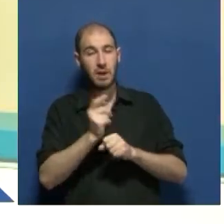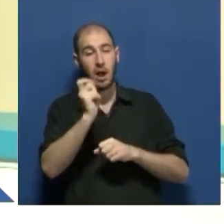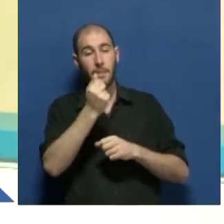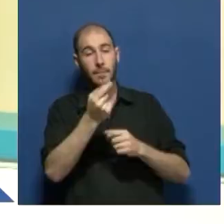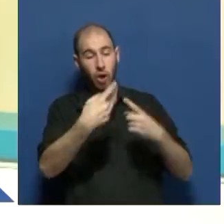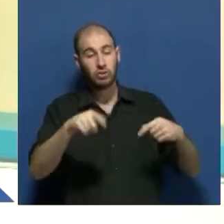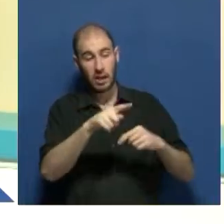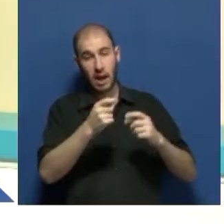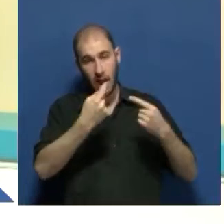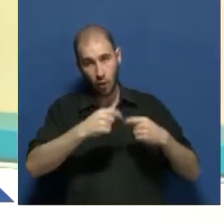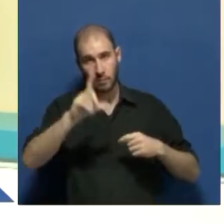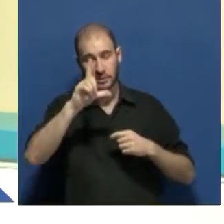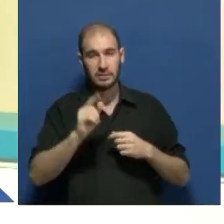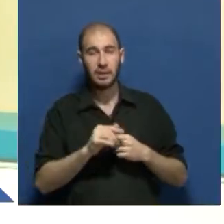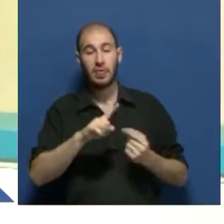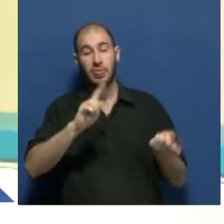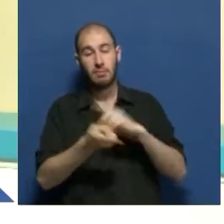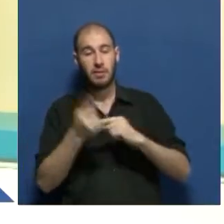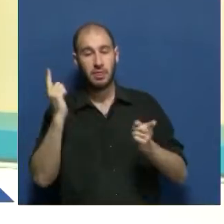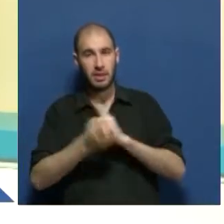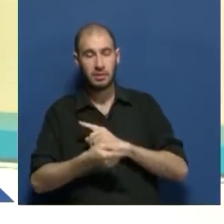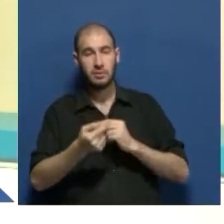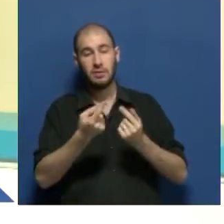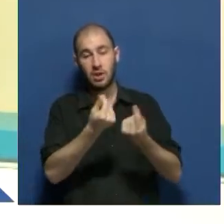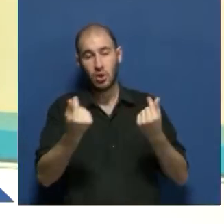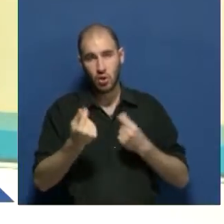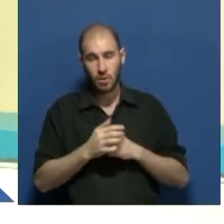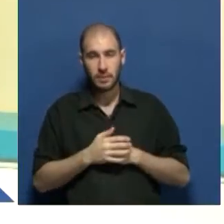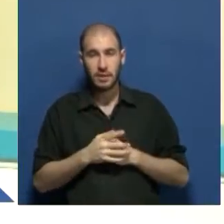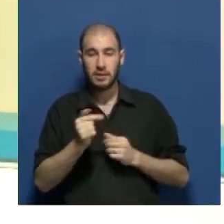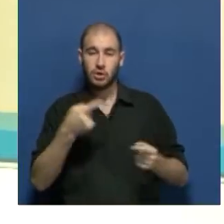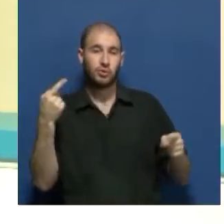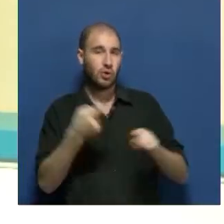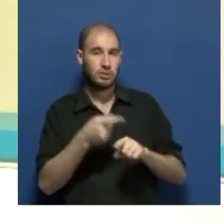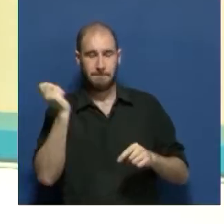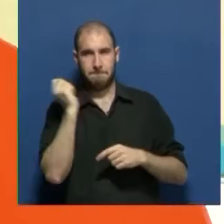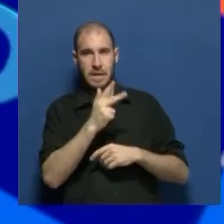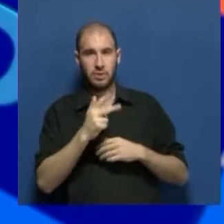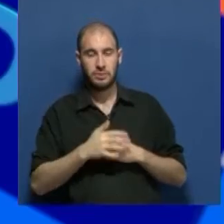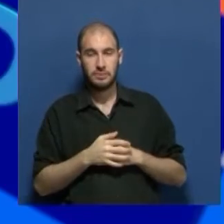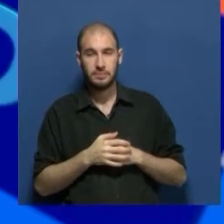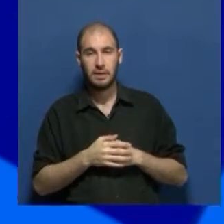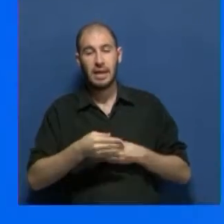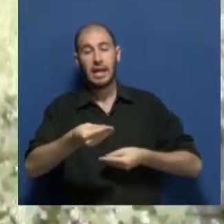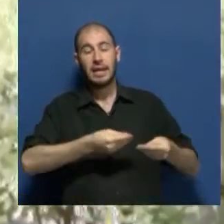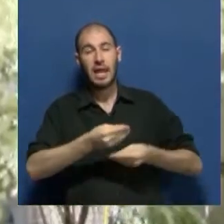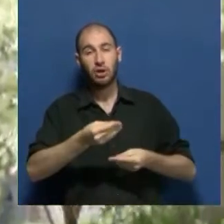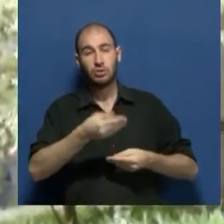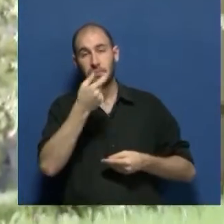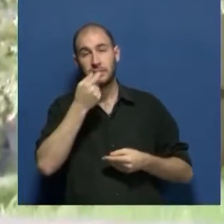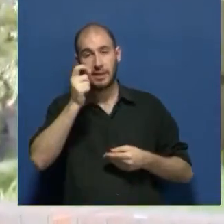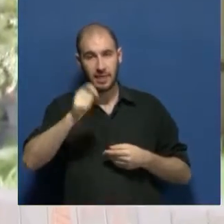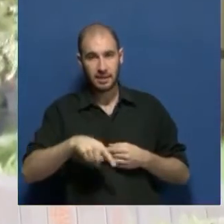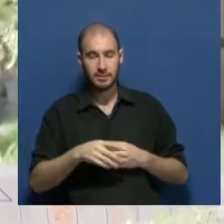de los productos, lo que va a impactar directamente en el consumo, por lo tanto va a perjudicar a los negocios